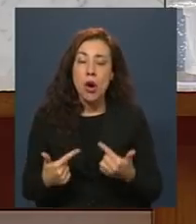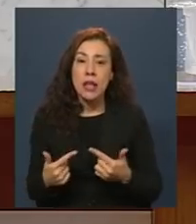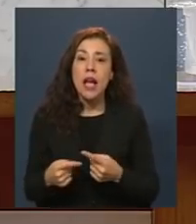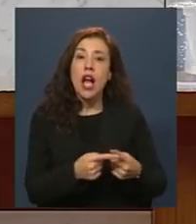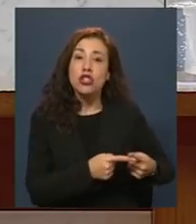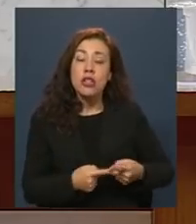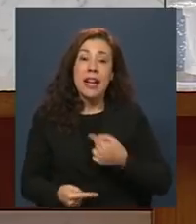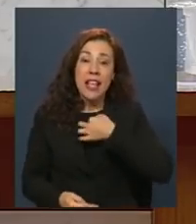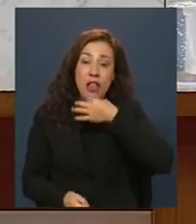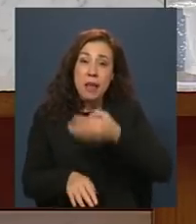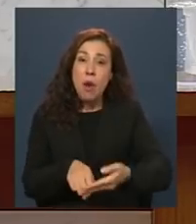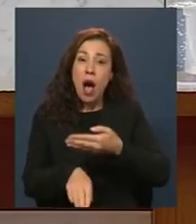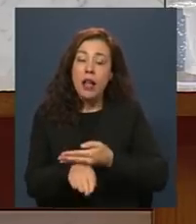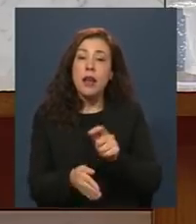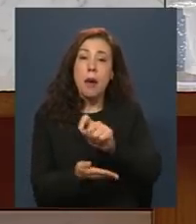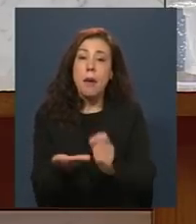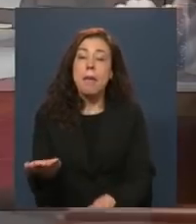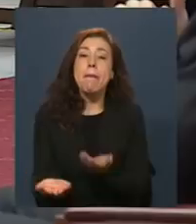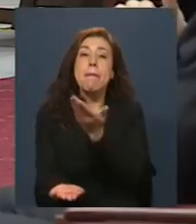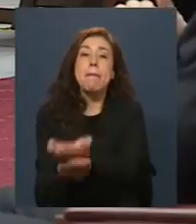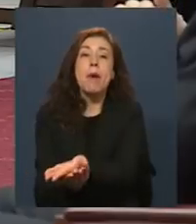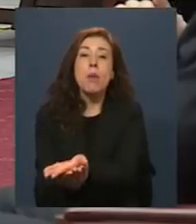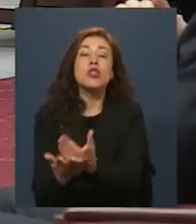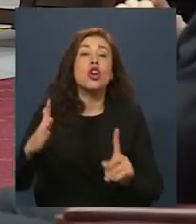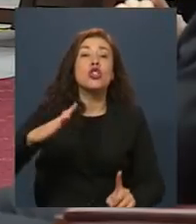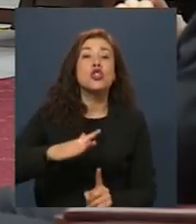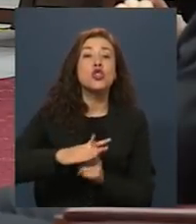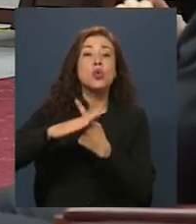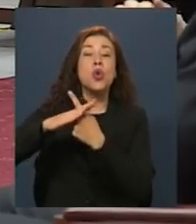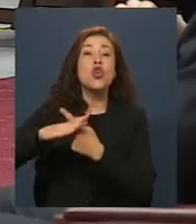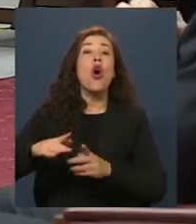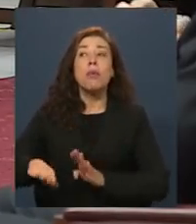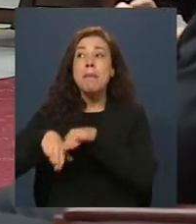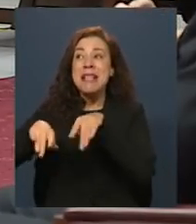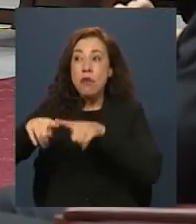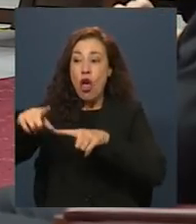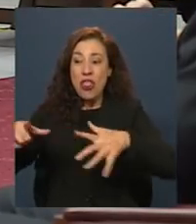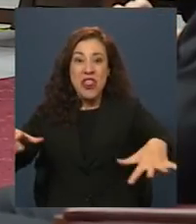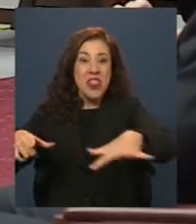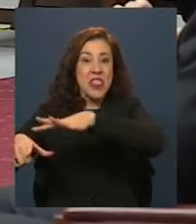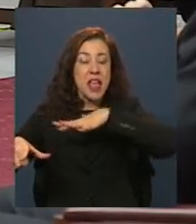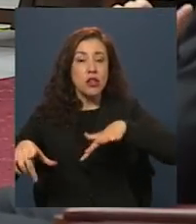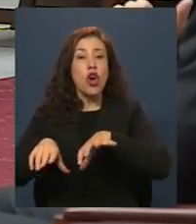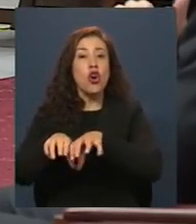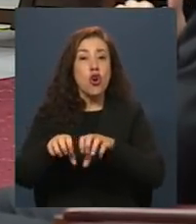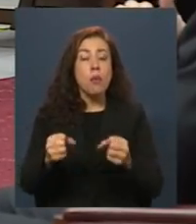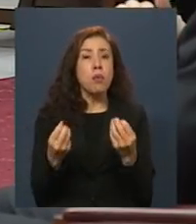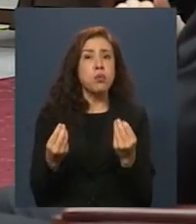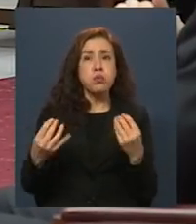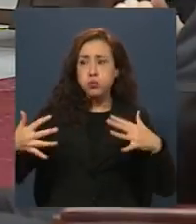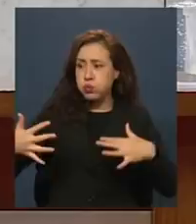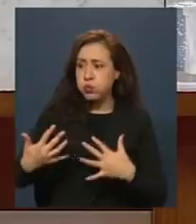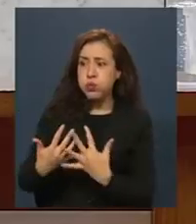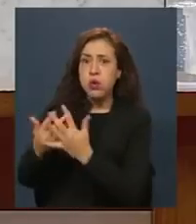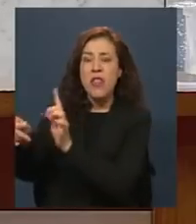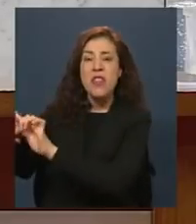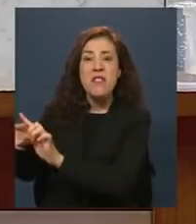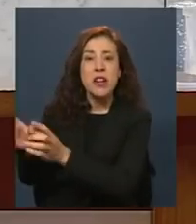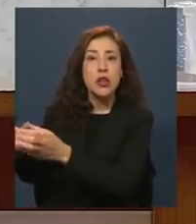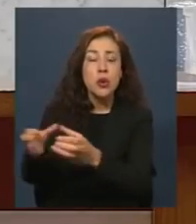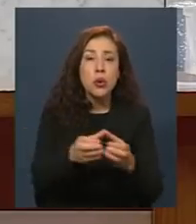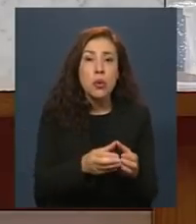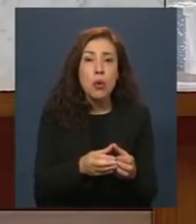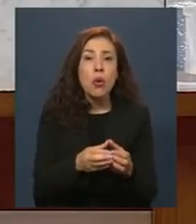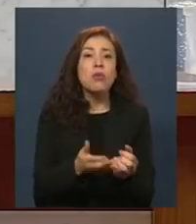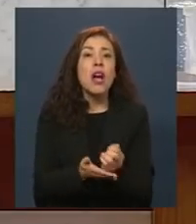planteado, con una propuesta que emergió desde los territorios y comprometió a un rico tejido de asociaciones, un